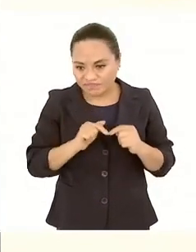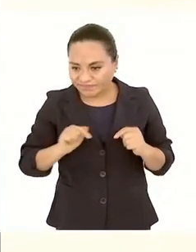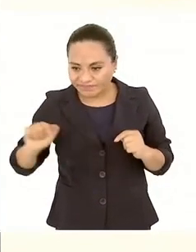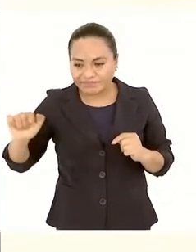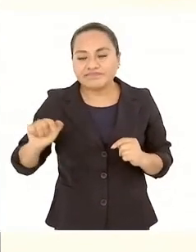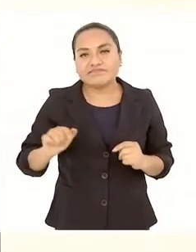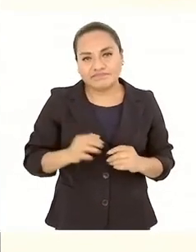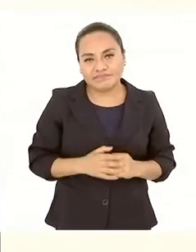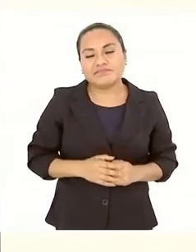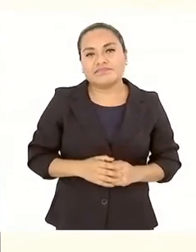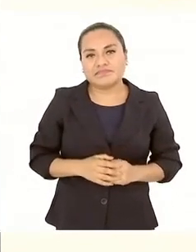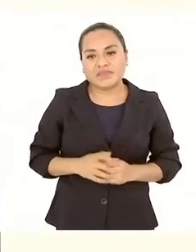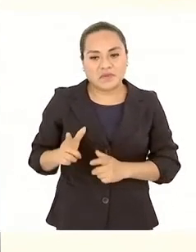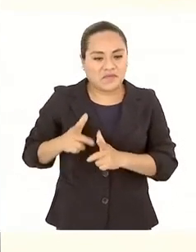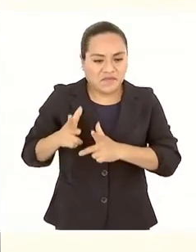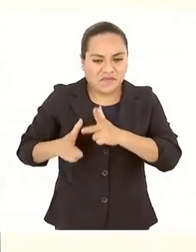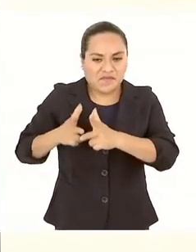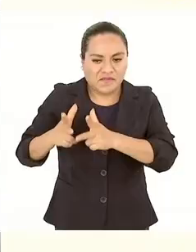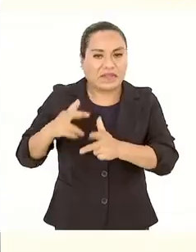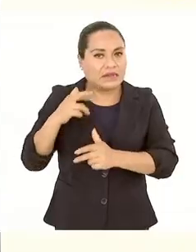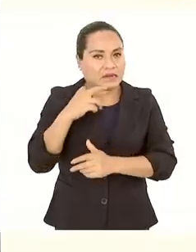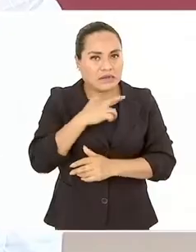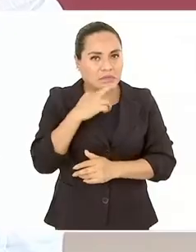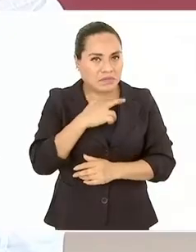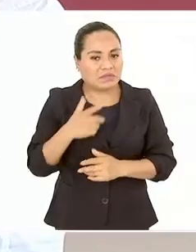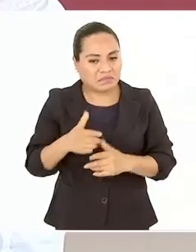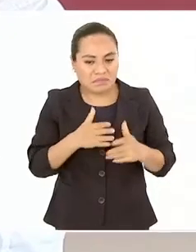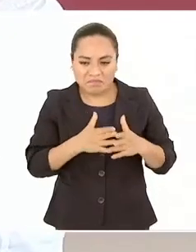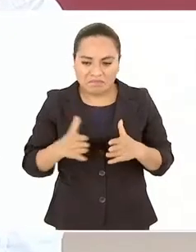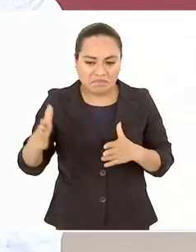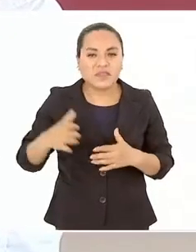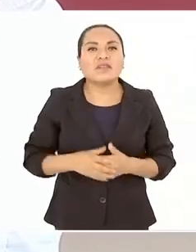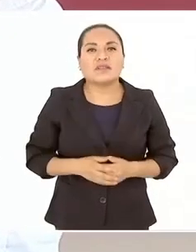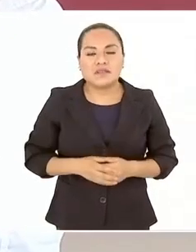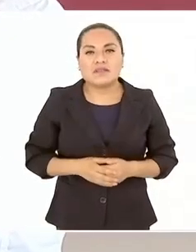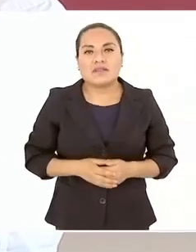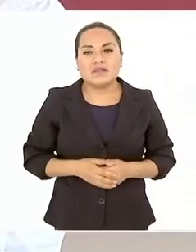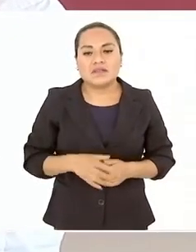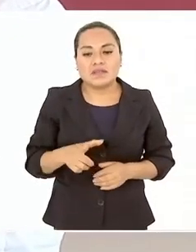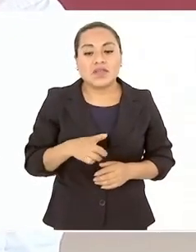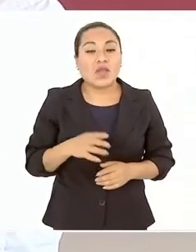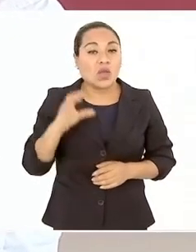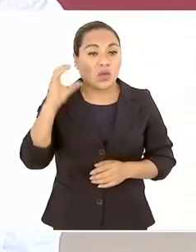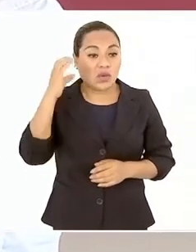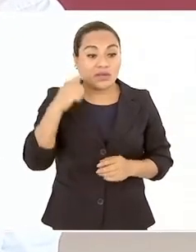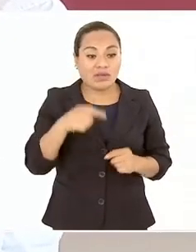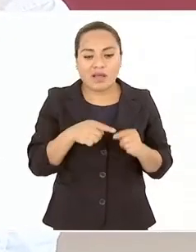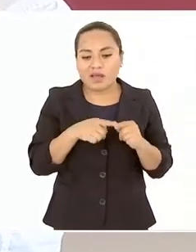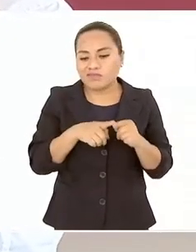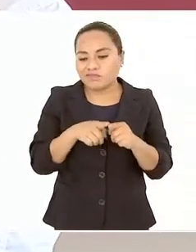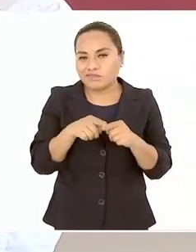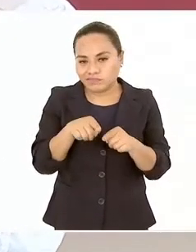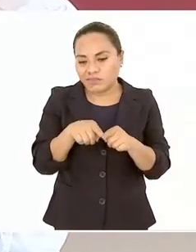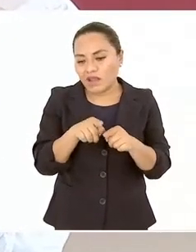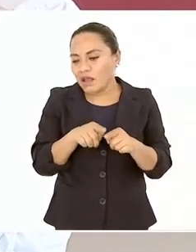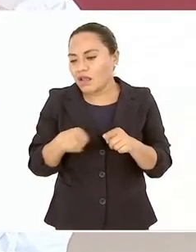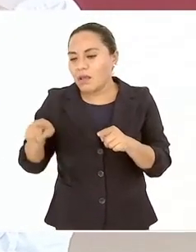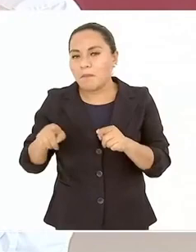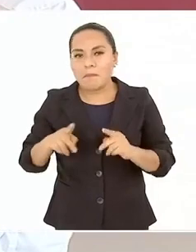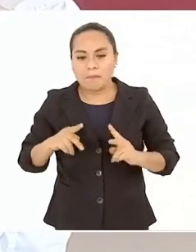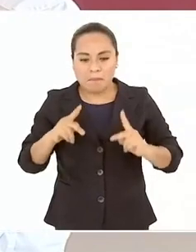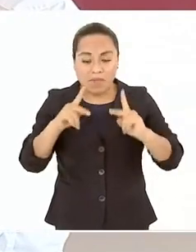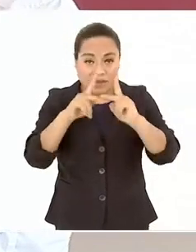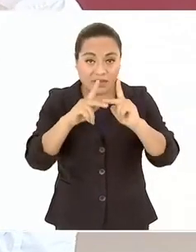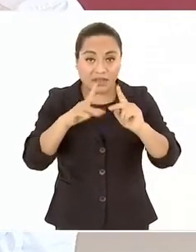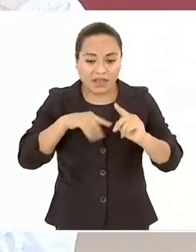ese sí va a quedar casi terminado, el de Coatzacoalcos a Palenque, para conectar ahí Palenque